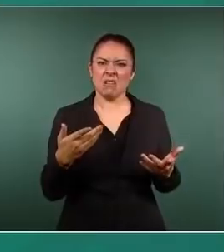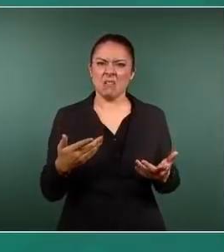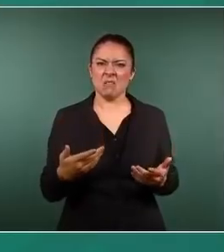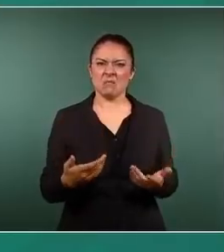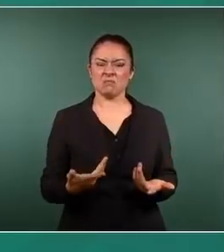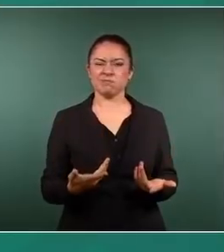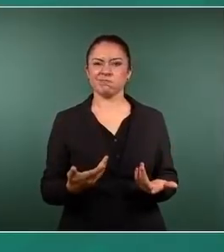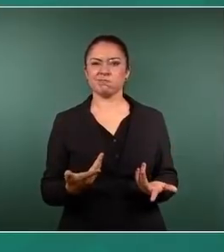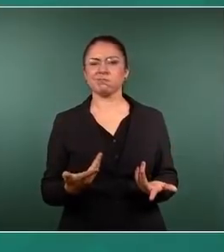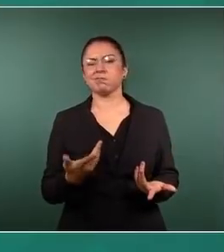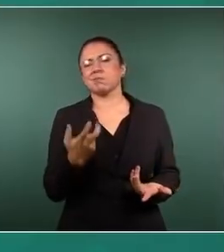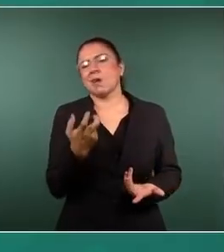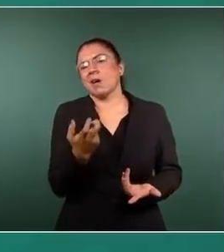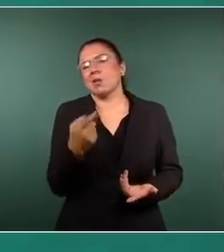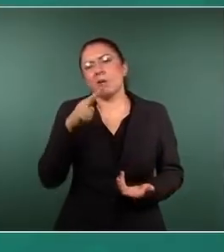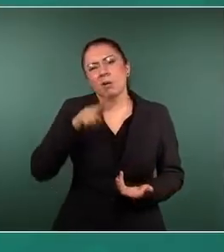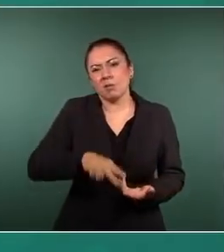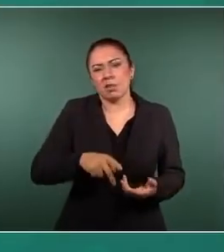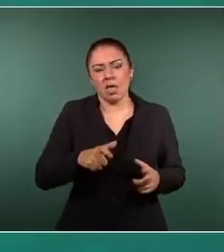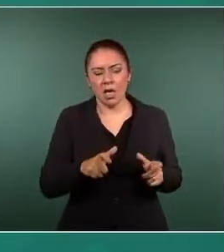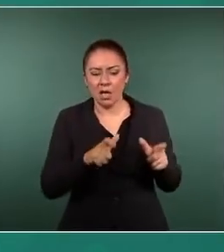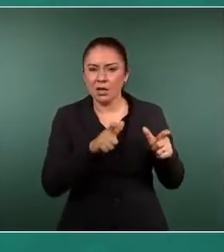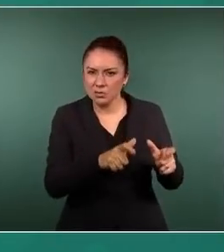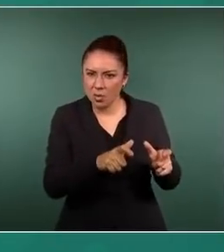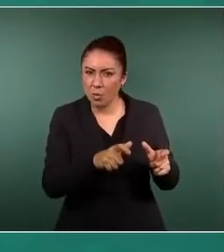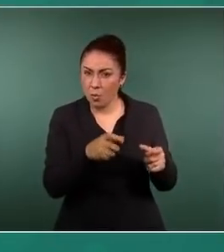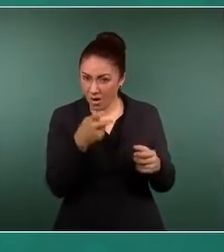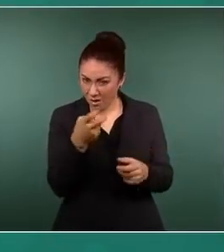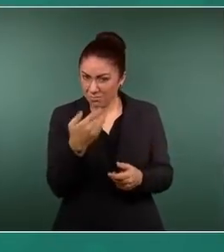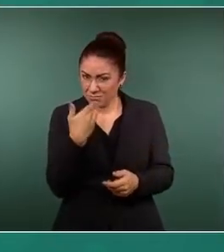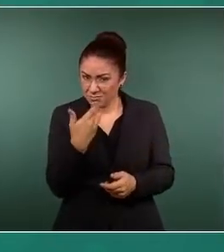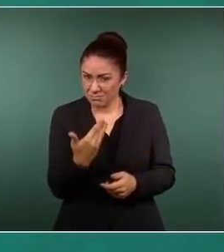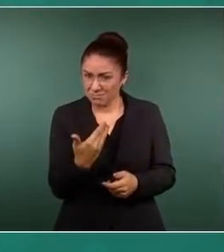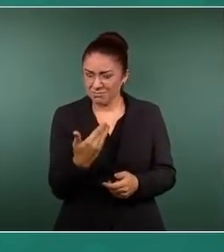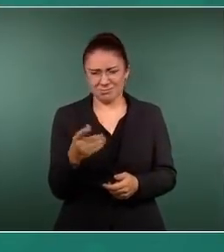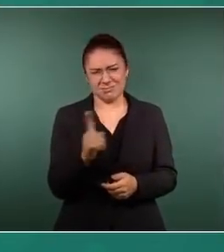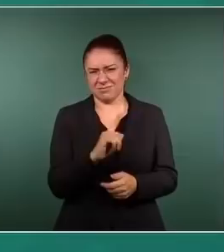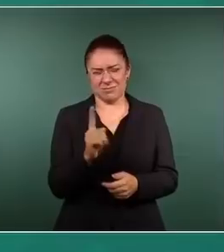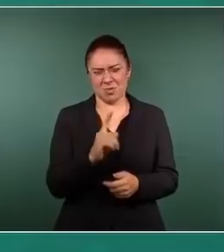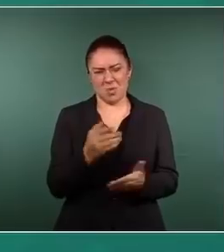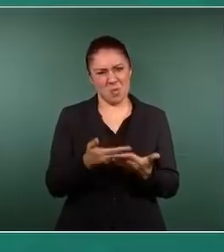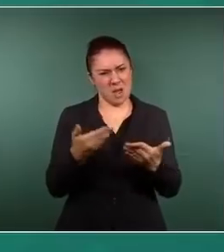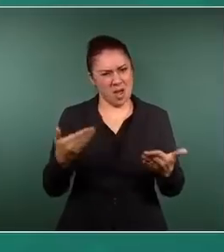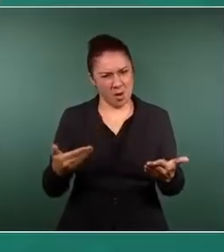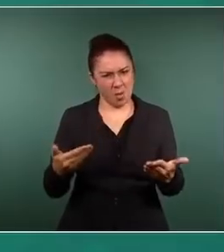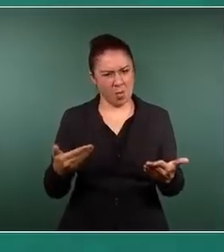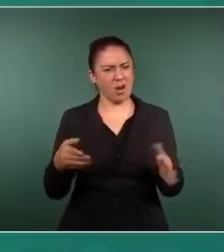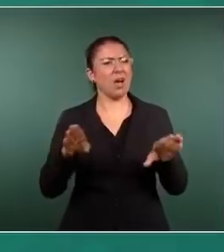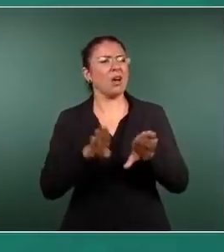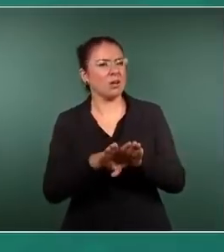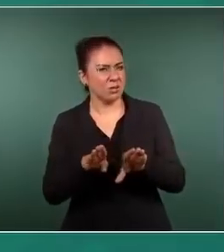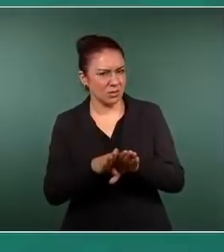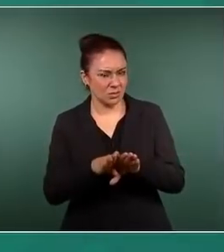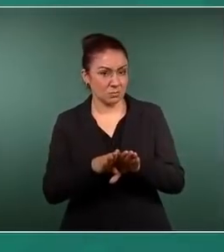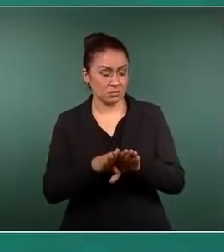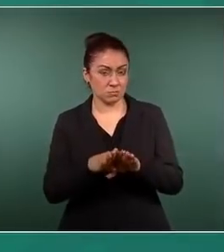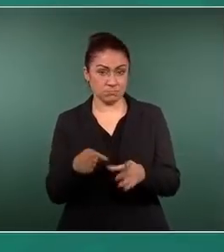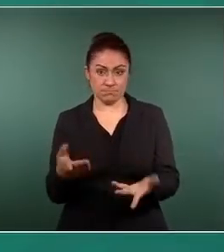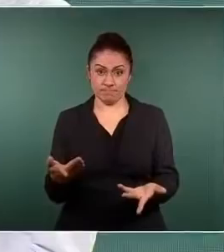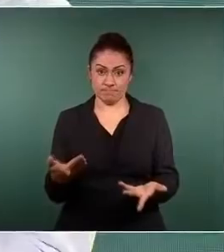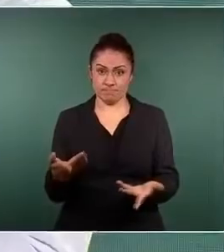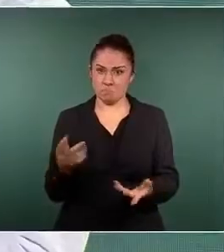la inseguridad de la violencia ahora es distinto ahora la base es que